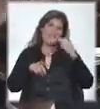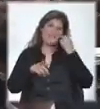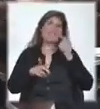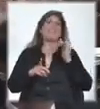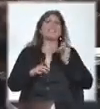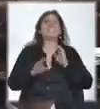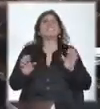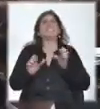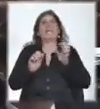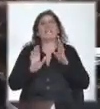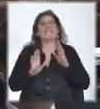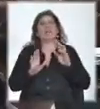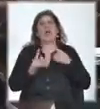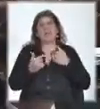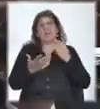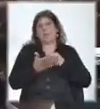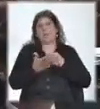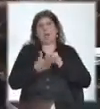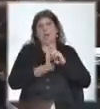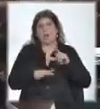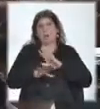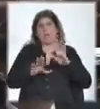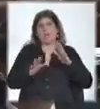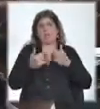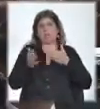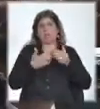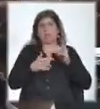igual, porque él dice a me tienen que pagar igual aunque no haga nada.